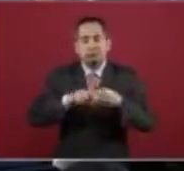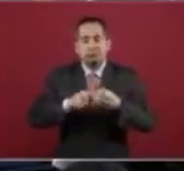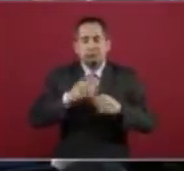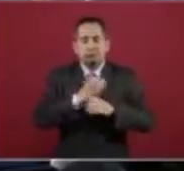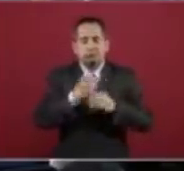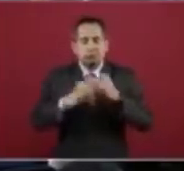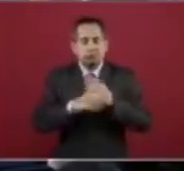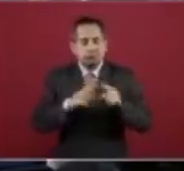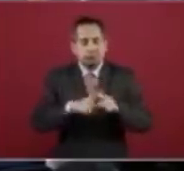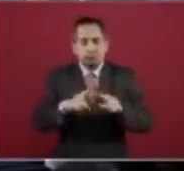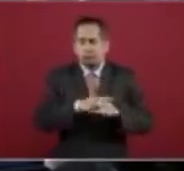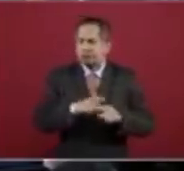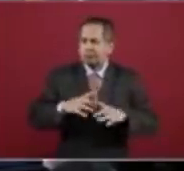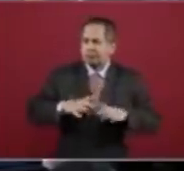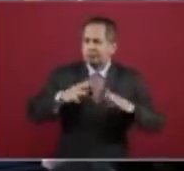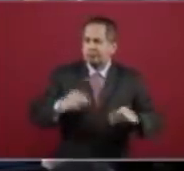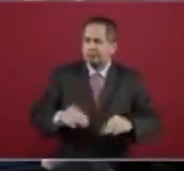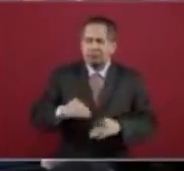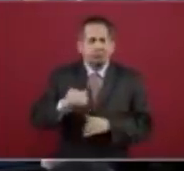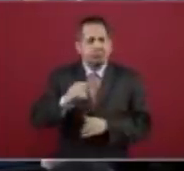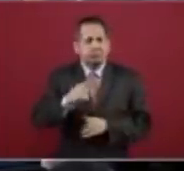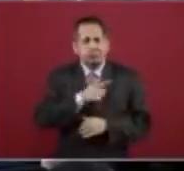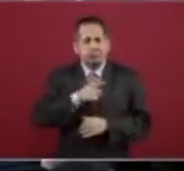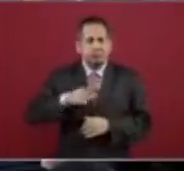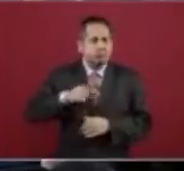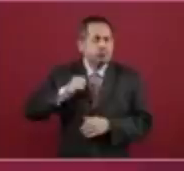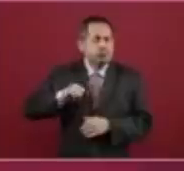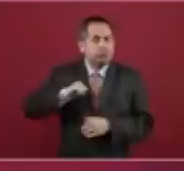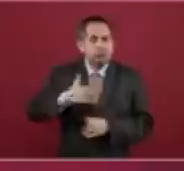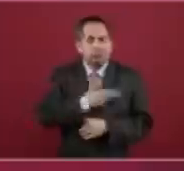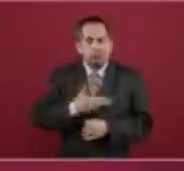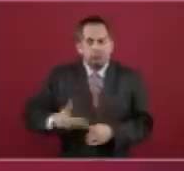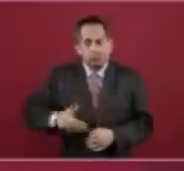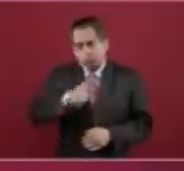Se funda desde la época del presidente Juárez.